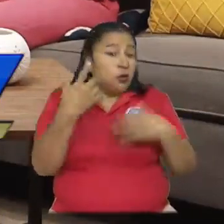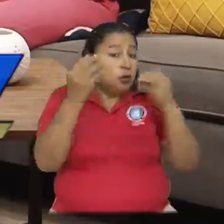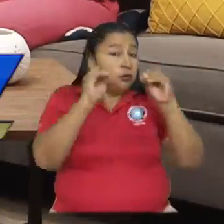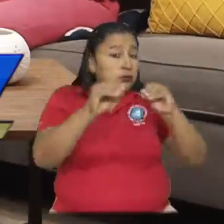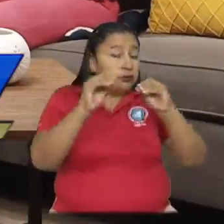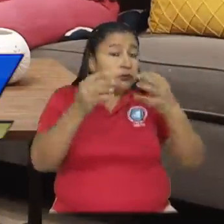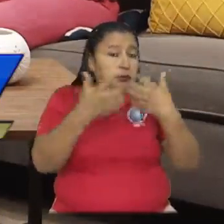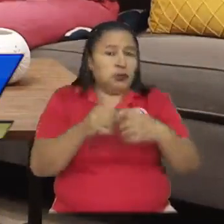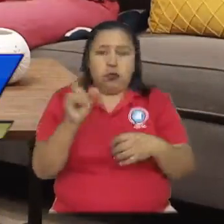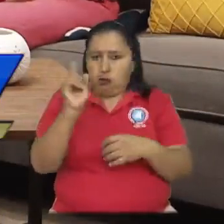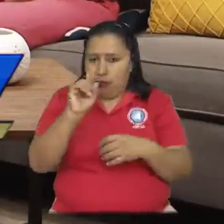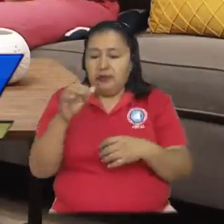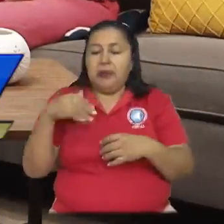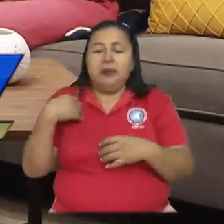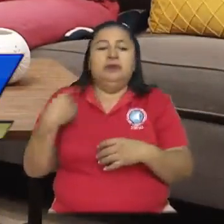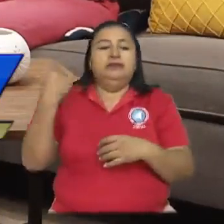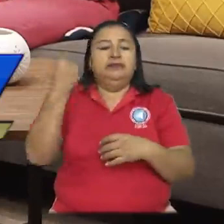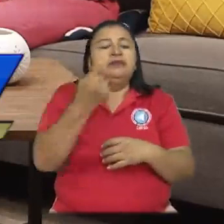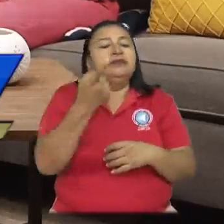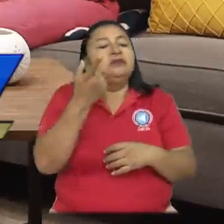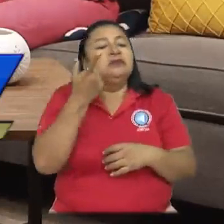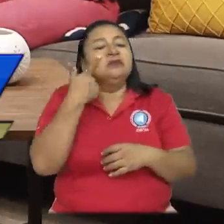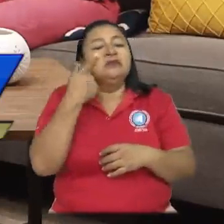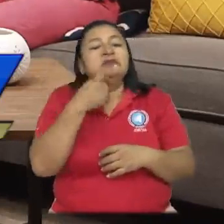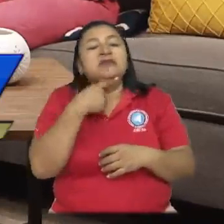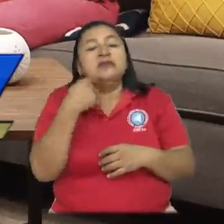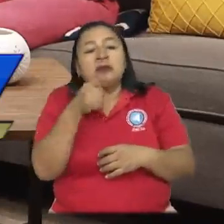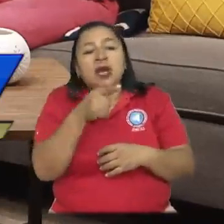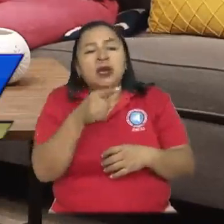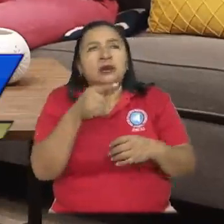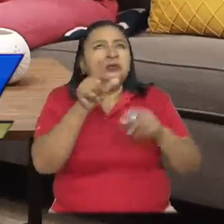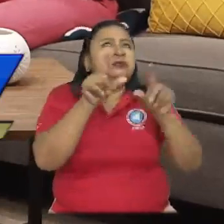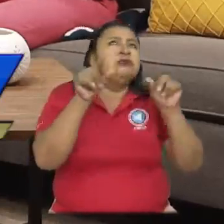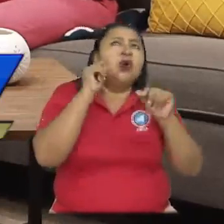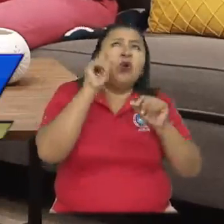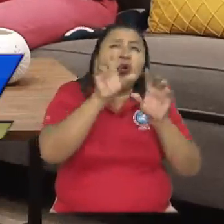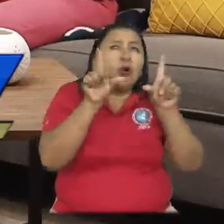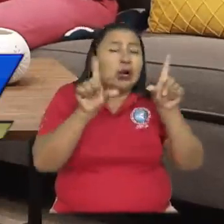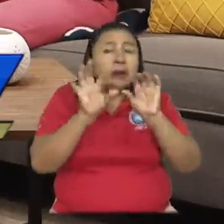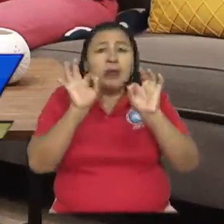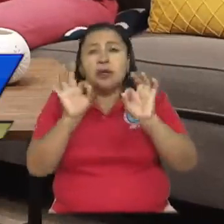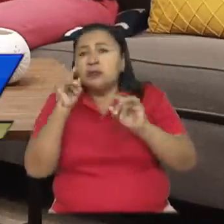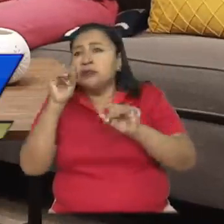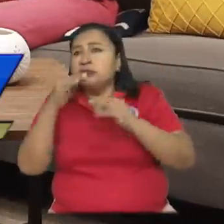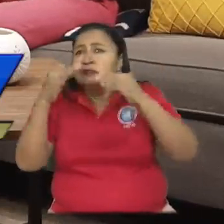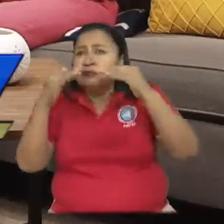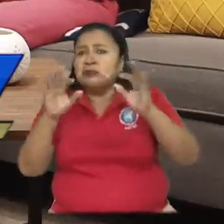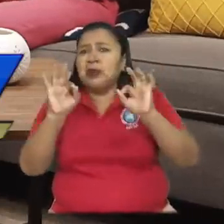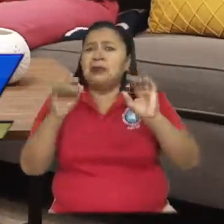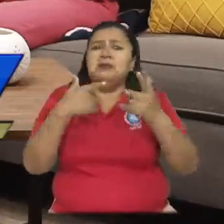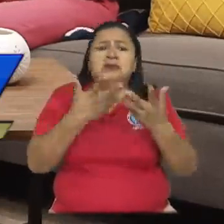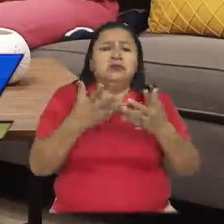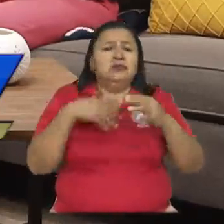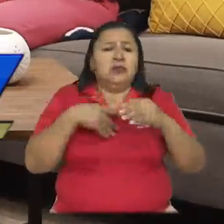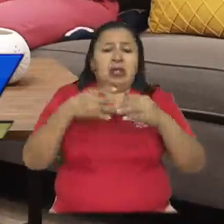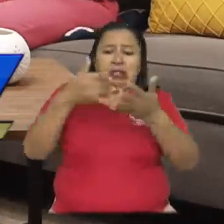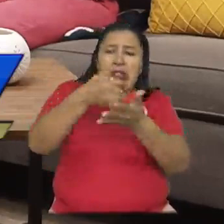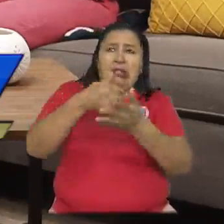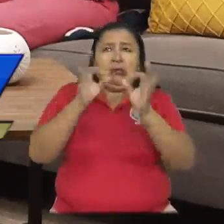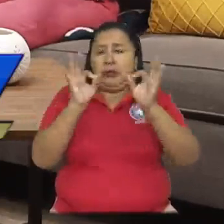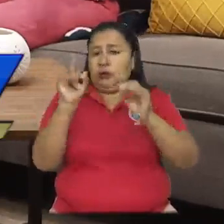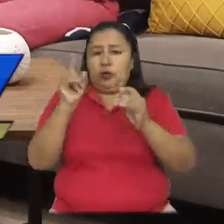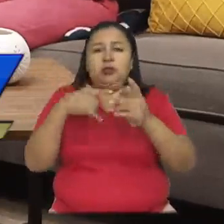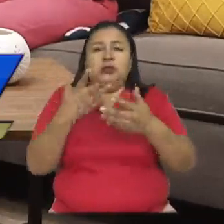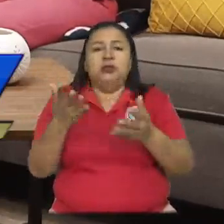ir a constatar que las infraestructuras pues presten las condiciones necesarias, que el tema